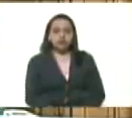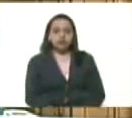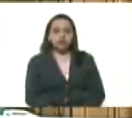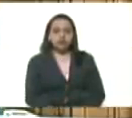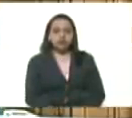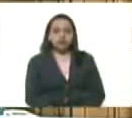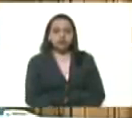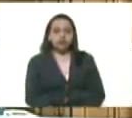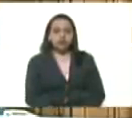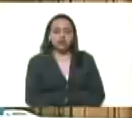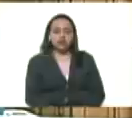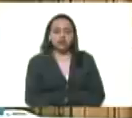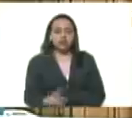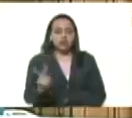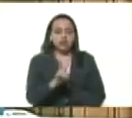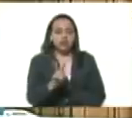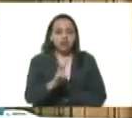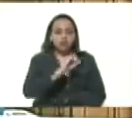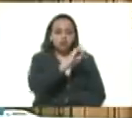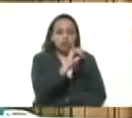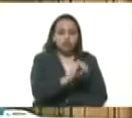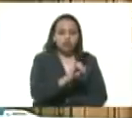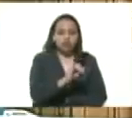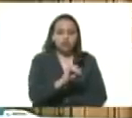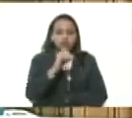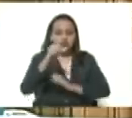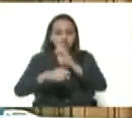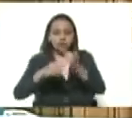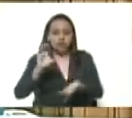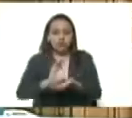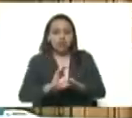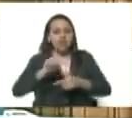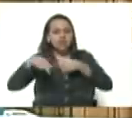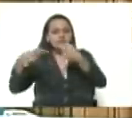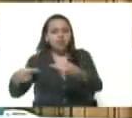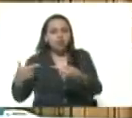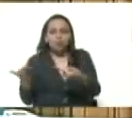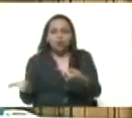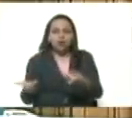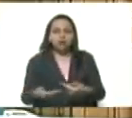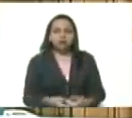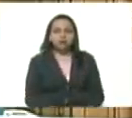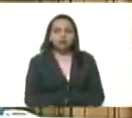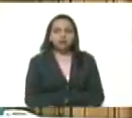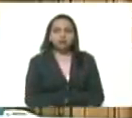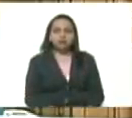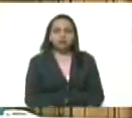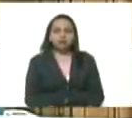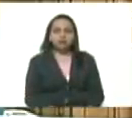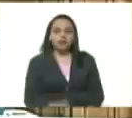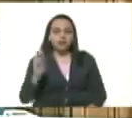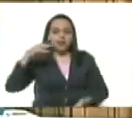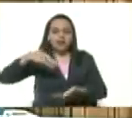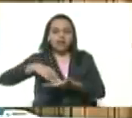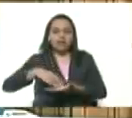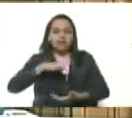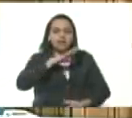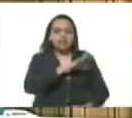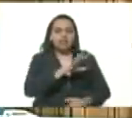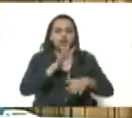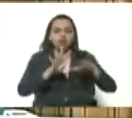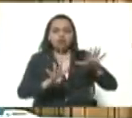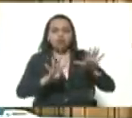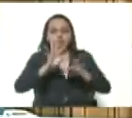el país. Zulia y Caracas. Después viene Miranda, 593